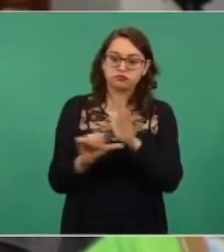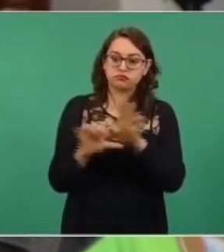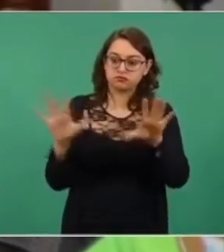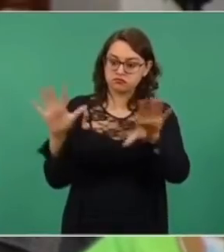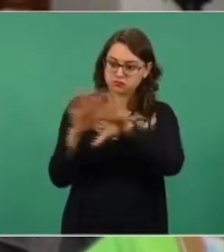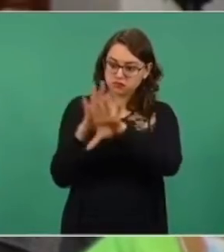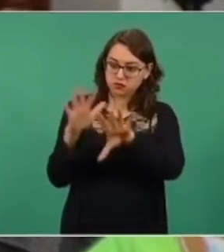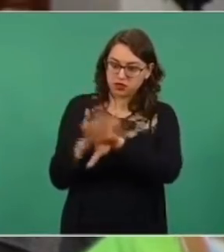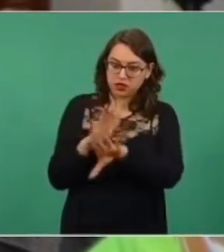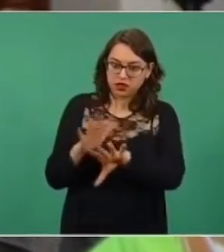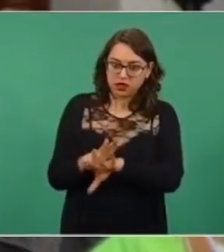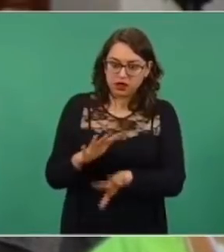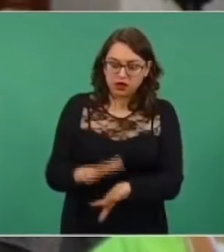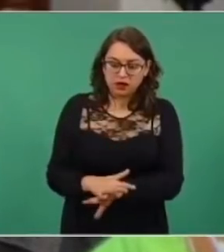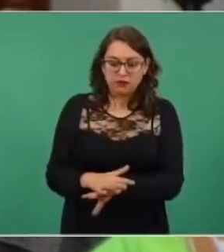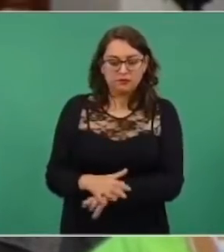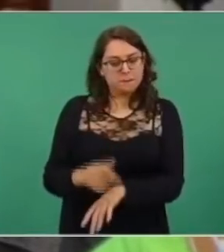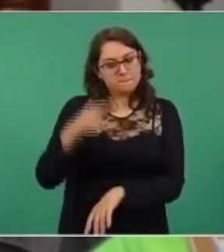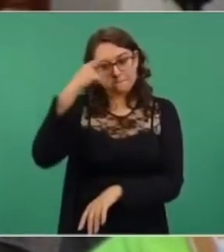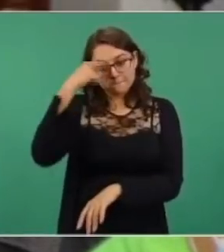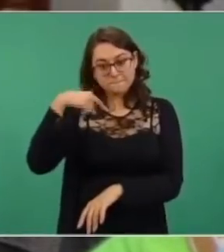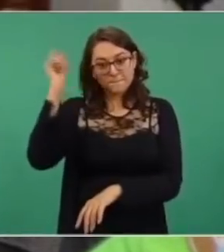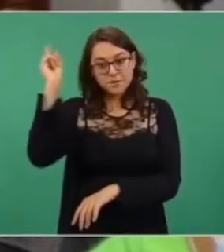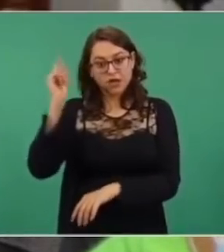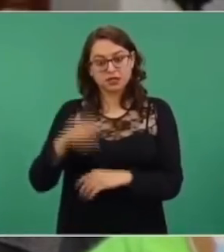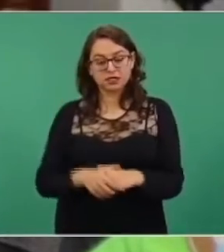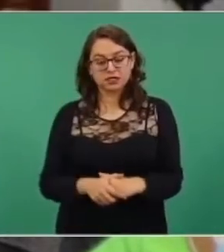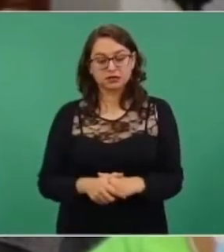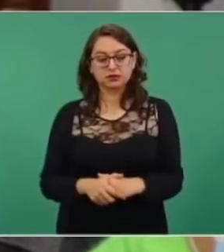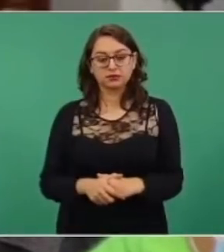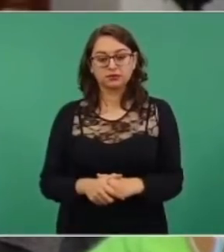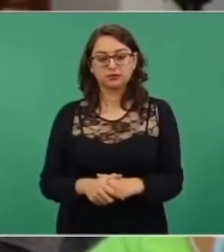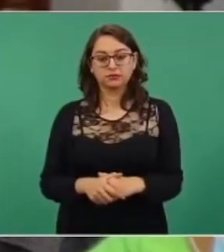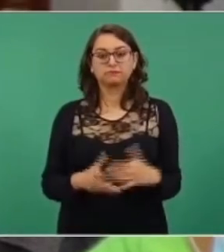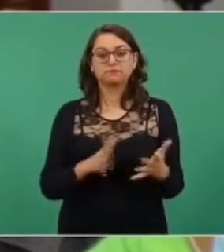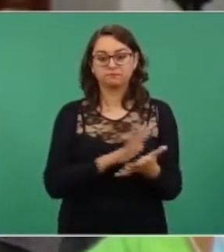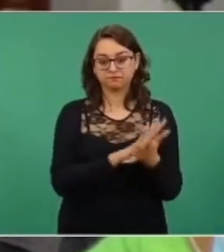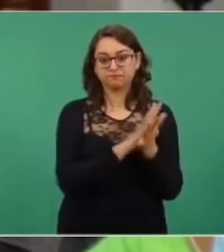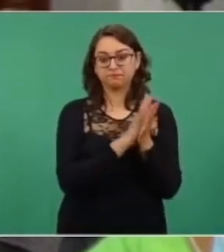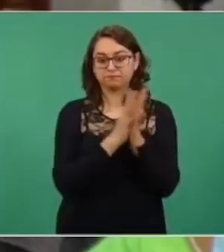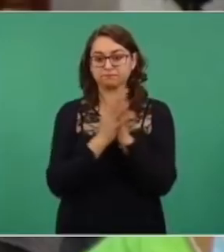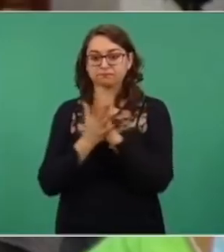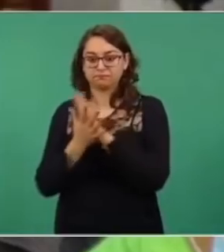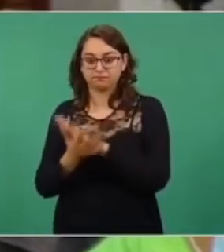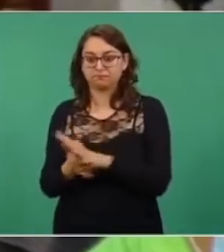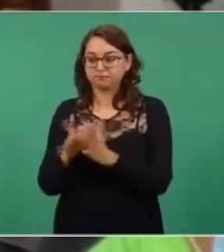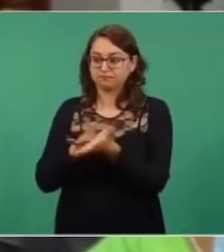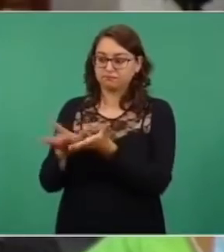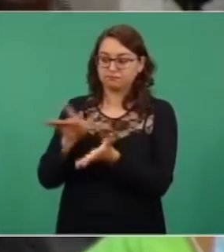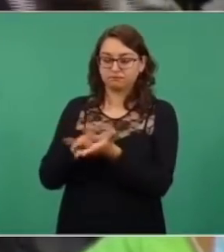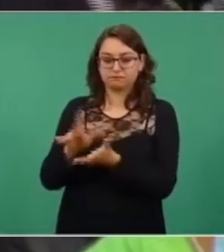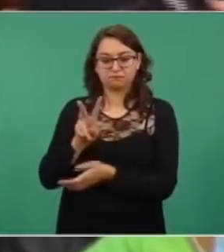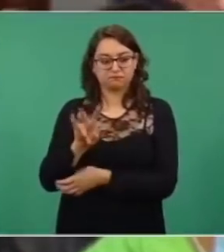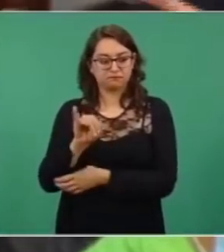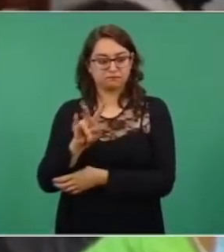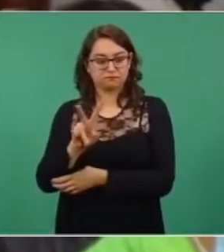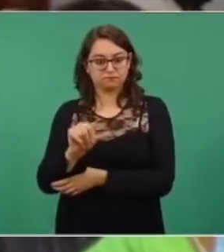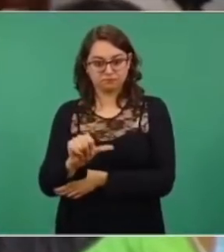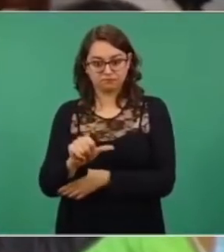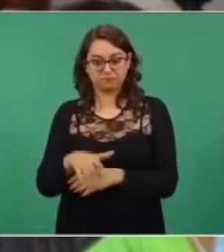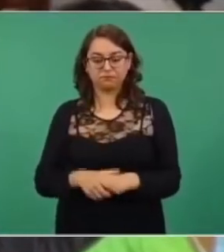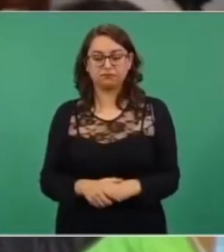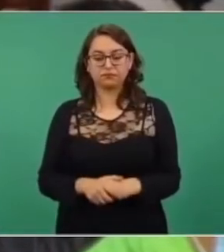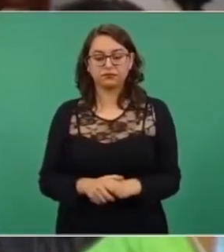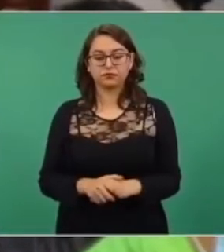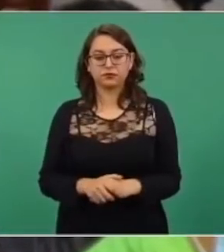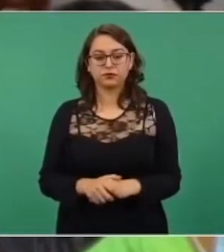de la circular única de casas de bolsa y materializar así la ayuda a Viva. Por